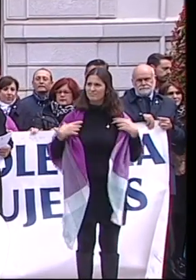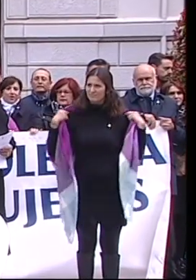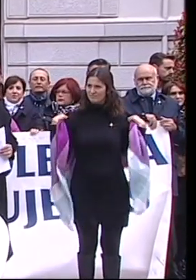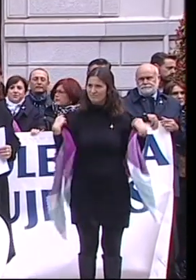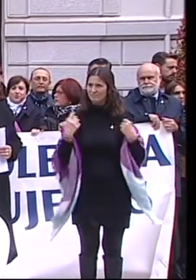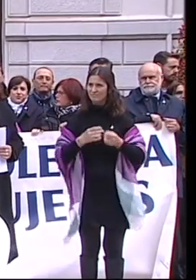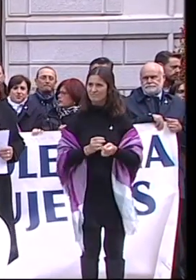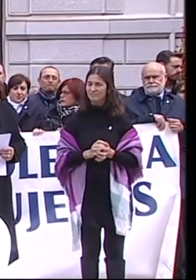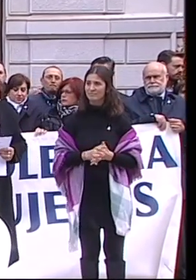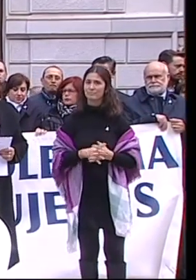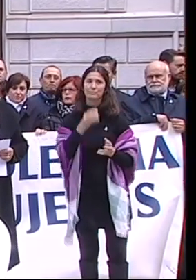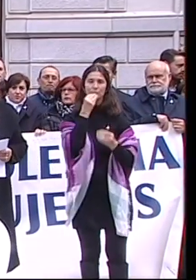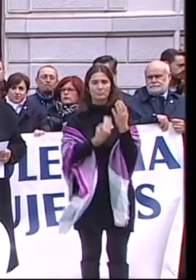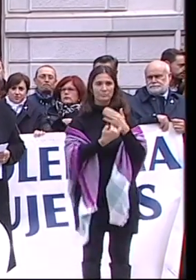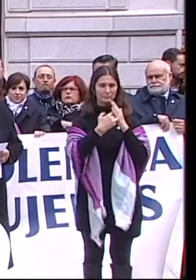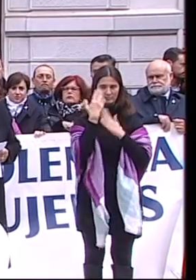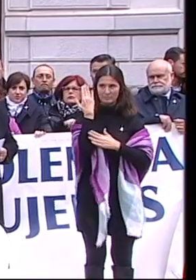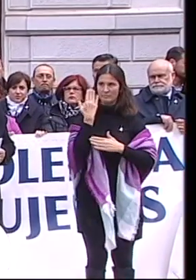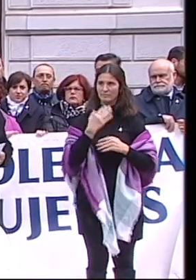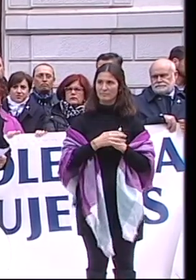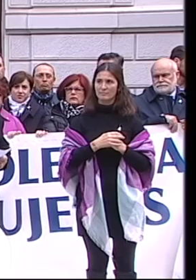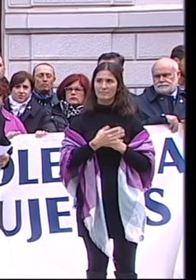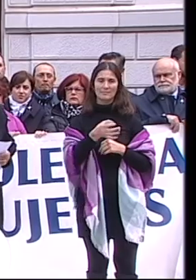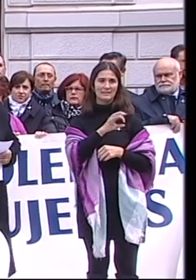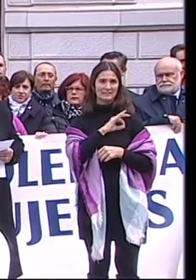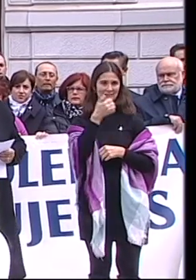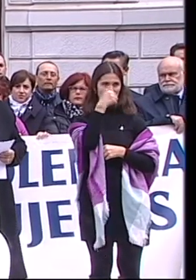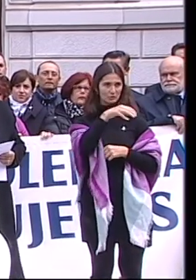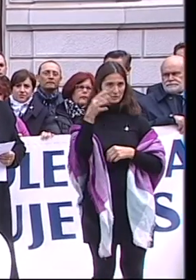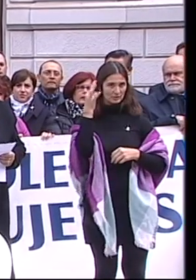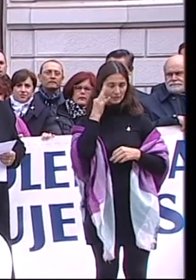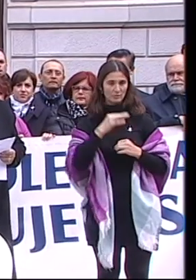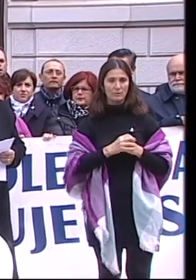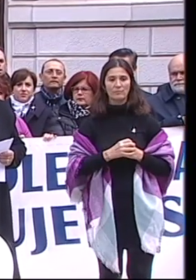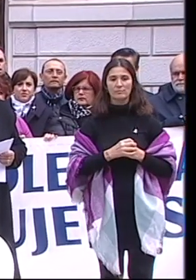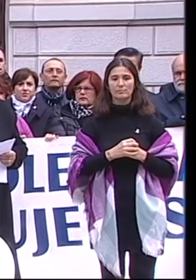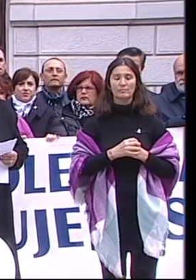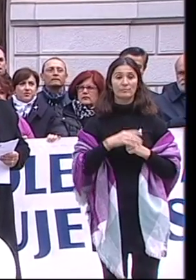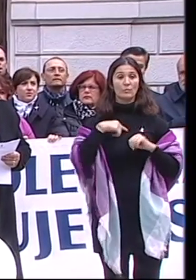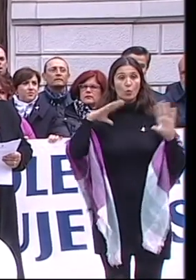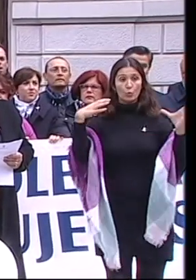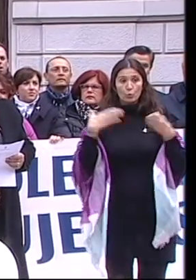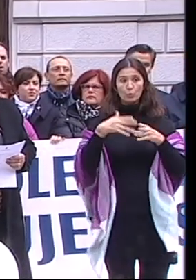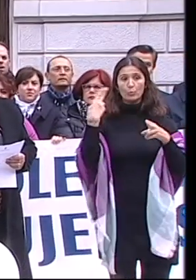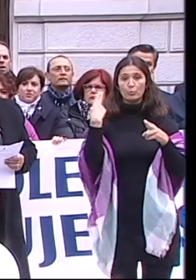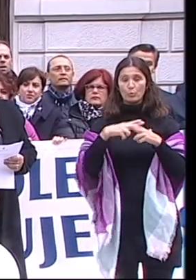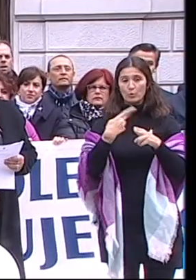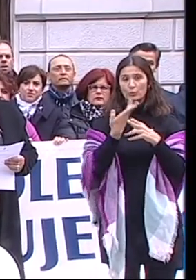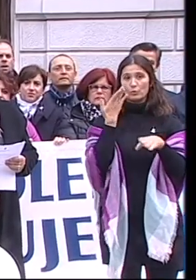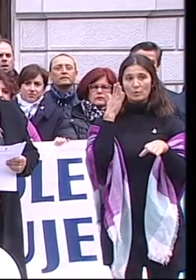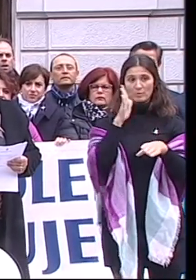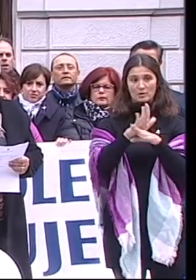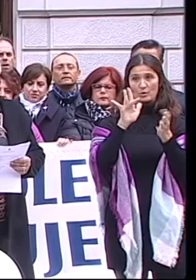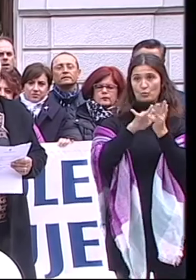016-online@msssi.es. Comienza los actos con motivo del Día Internacional contra la Violencia de Género. Los grupos políticos representados